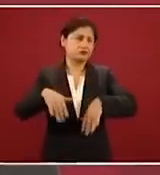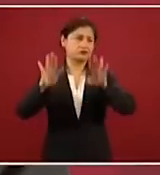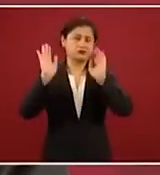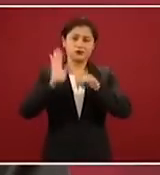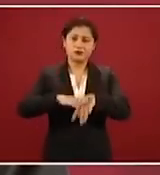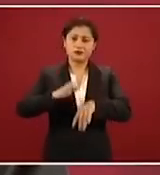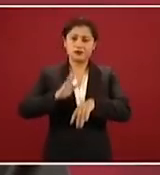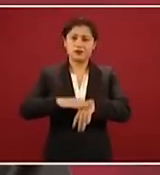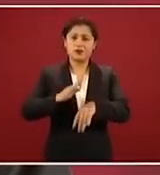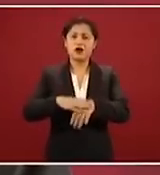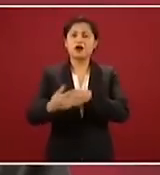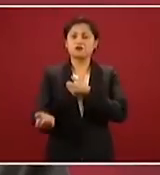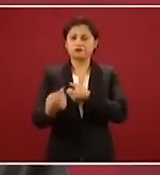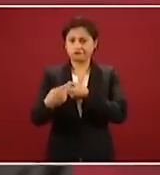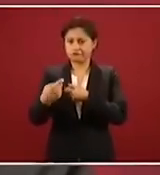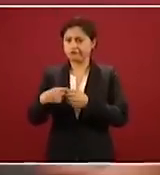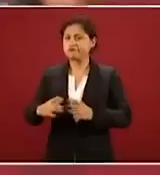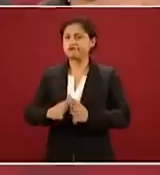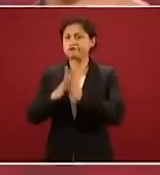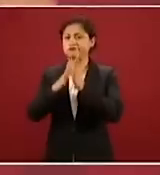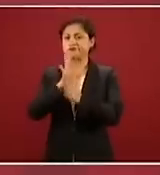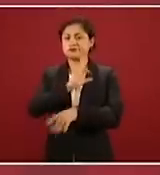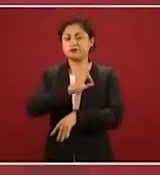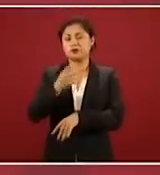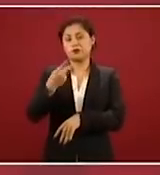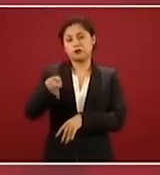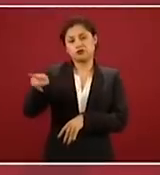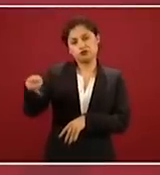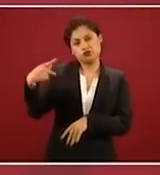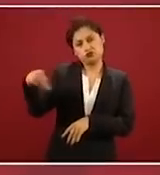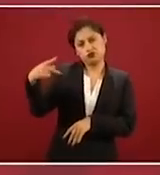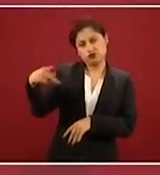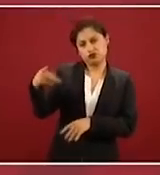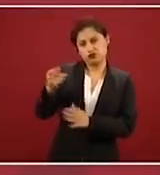pero ellos se hacen cargo ya de esa distribución.